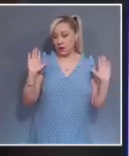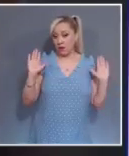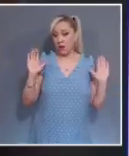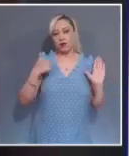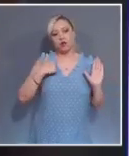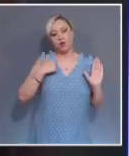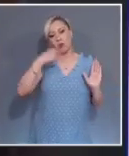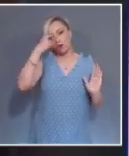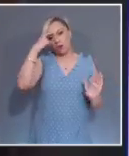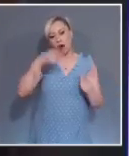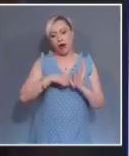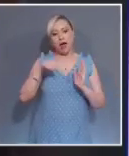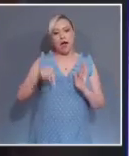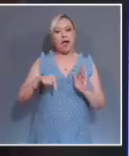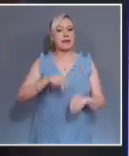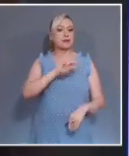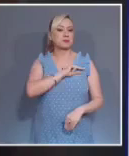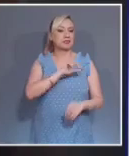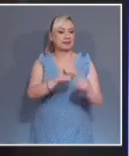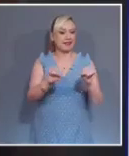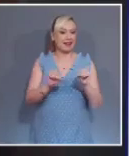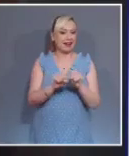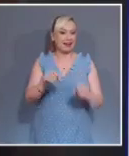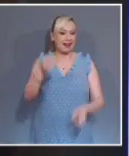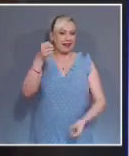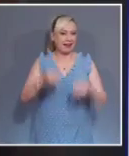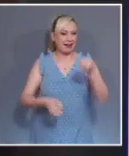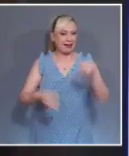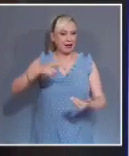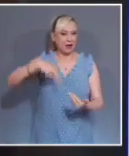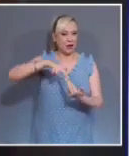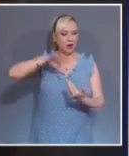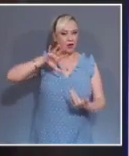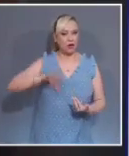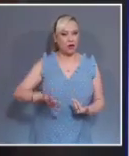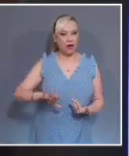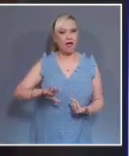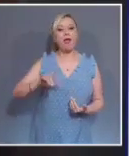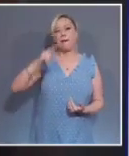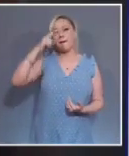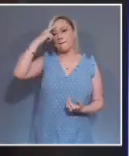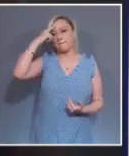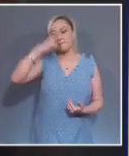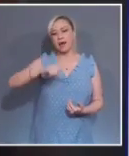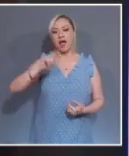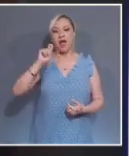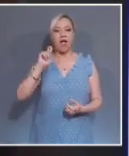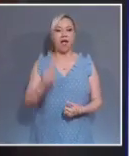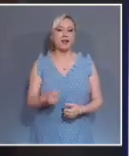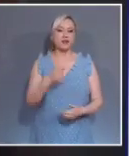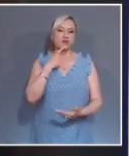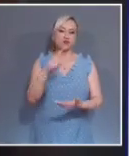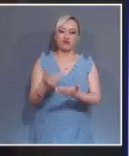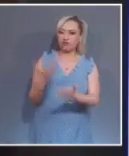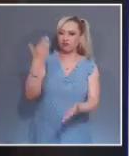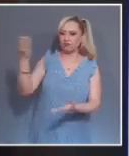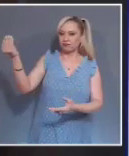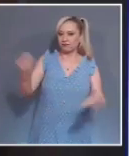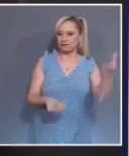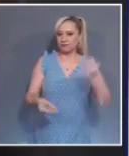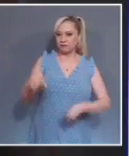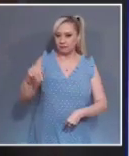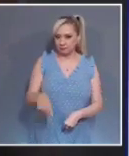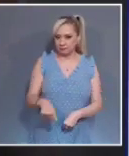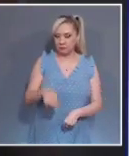Regional Especializada y no a la Unidad Técnica de lo Contencioso Electoral determinar si opera o